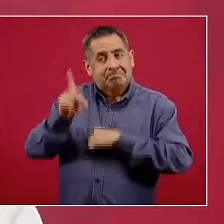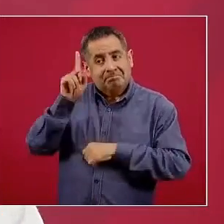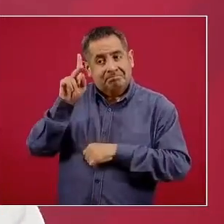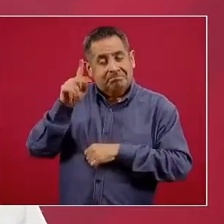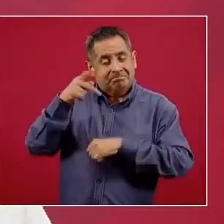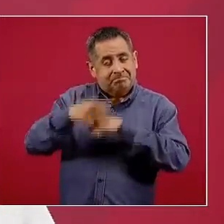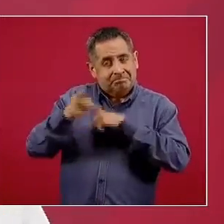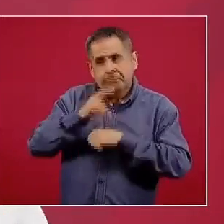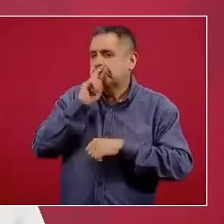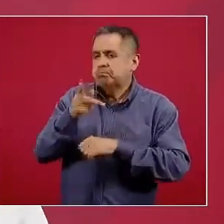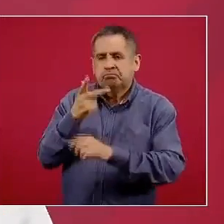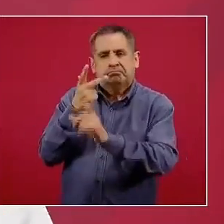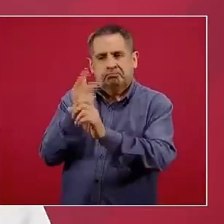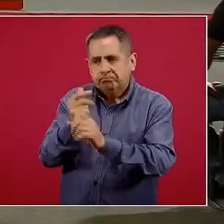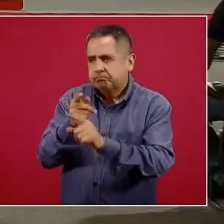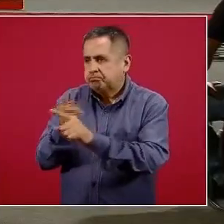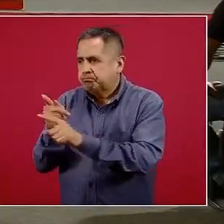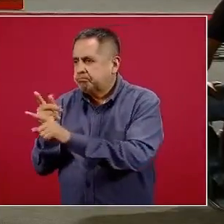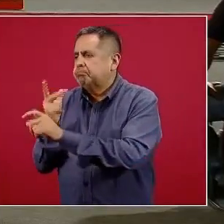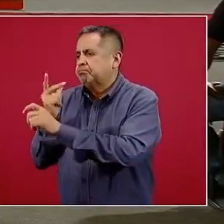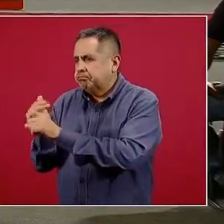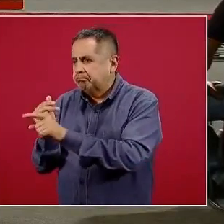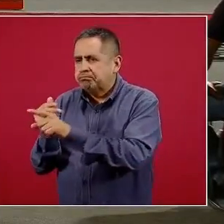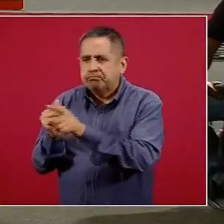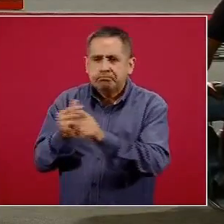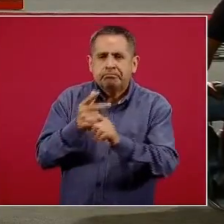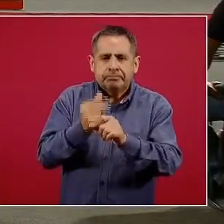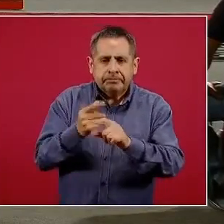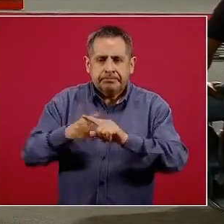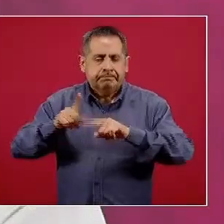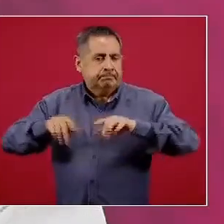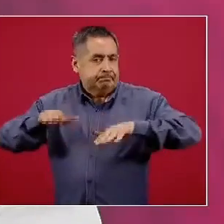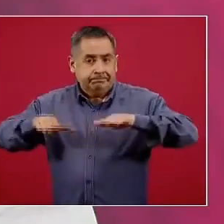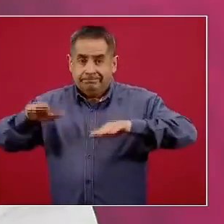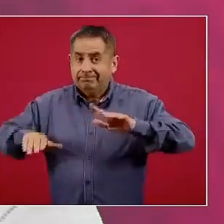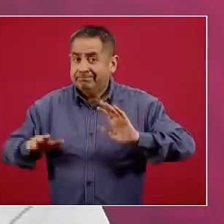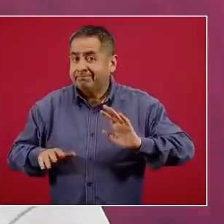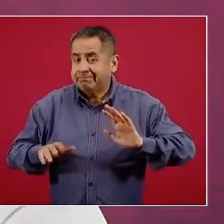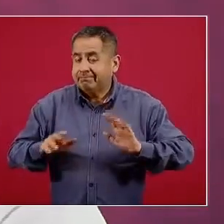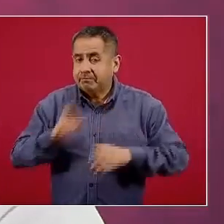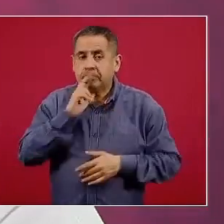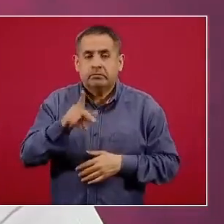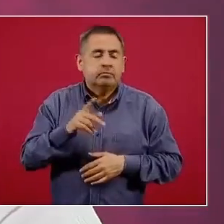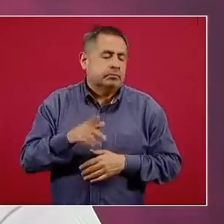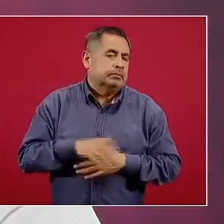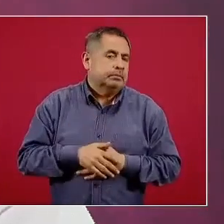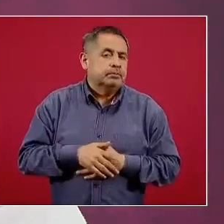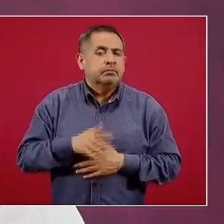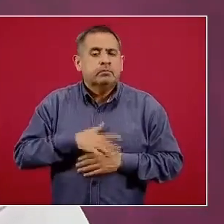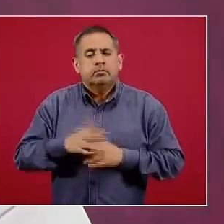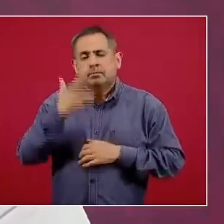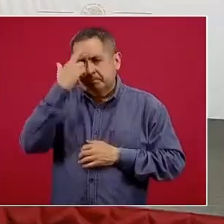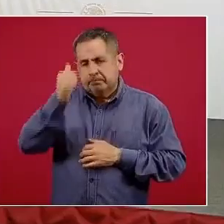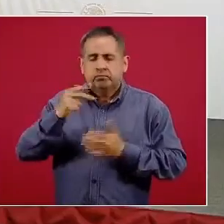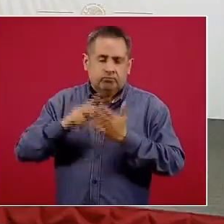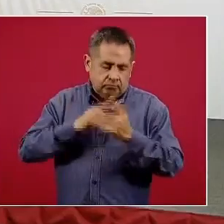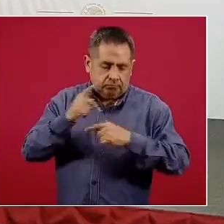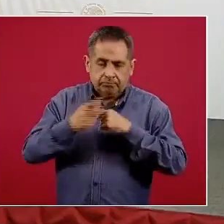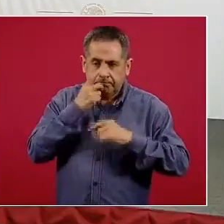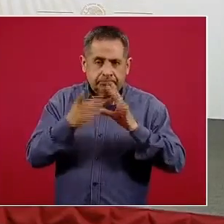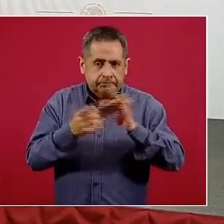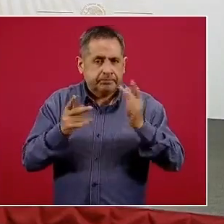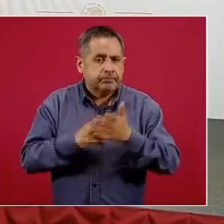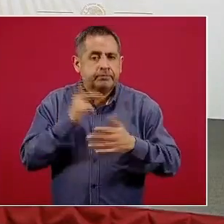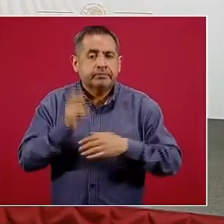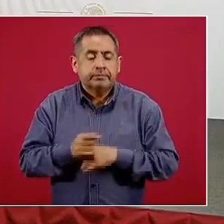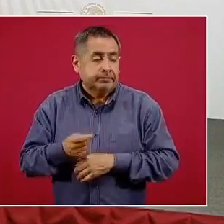más propensos a complicarse. Y la razón fundamental, como lo dijimos hace algunos días, pero lo volvemos a decir, es